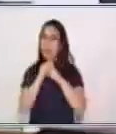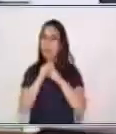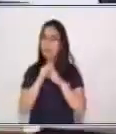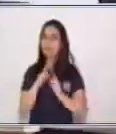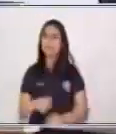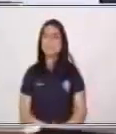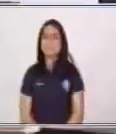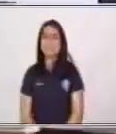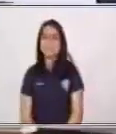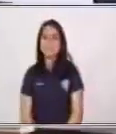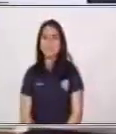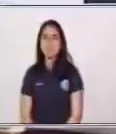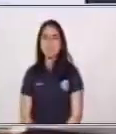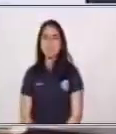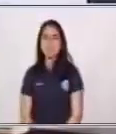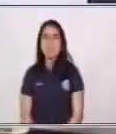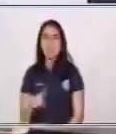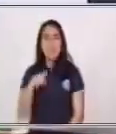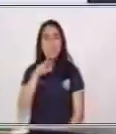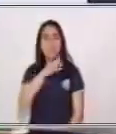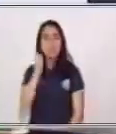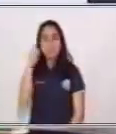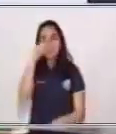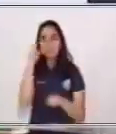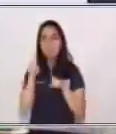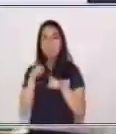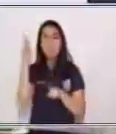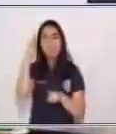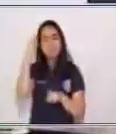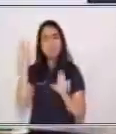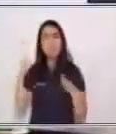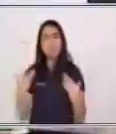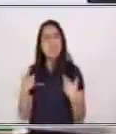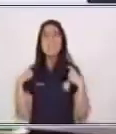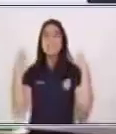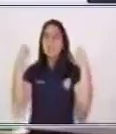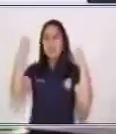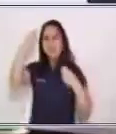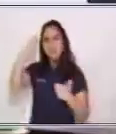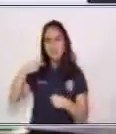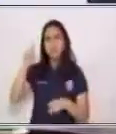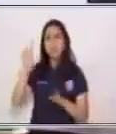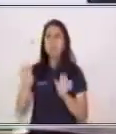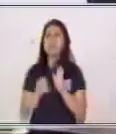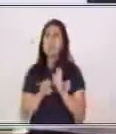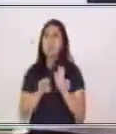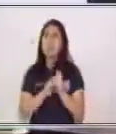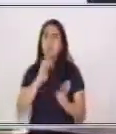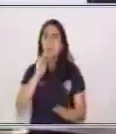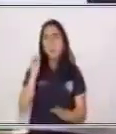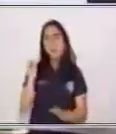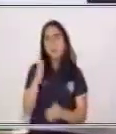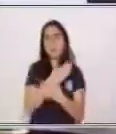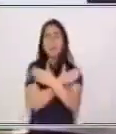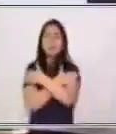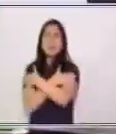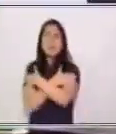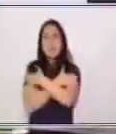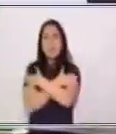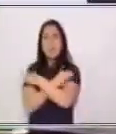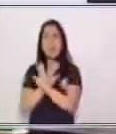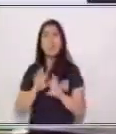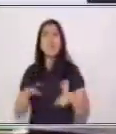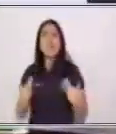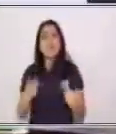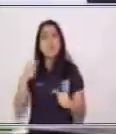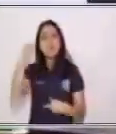confusiones. En este mes también recordamos que tenemos días específicos en el cual conmemoramos algunas